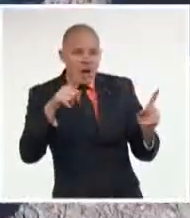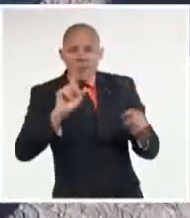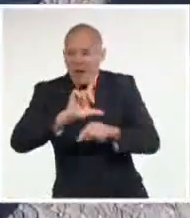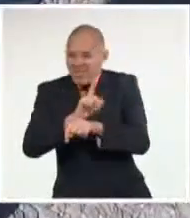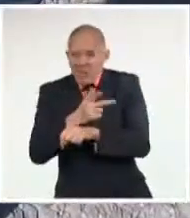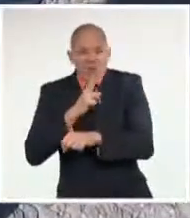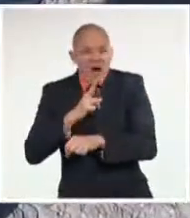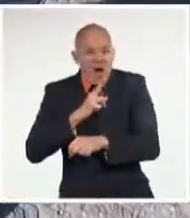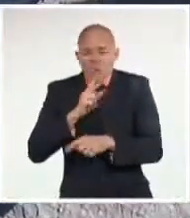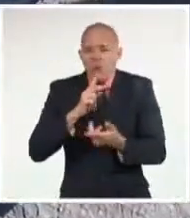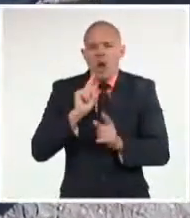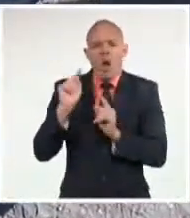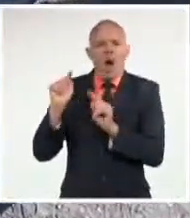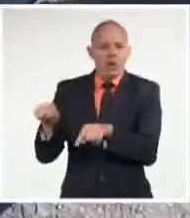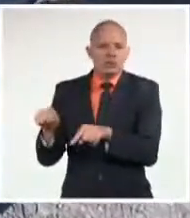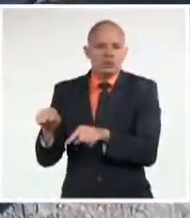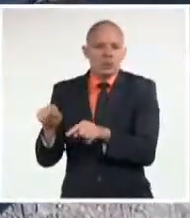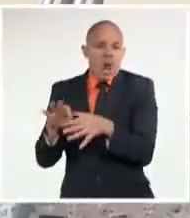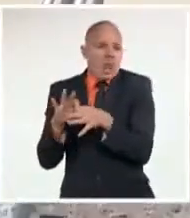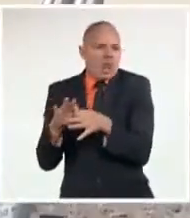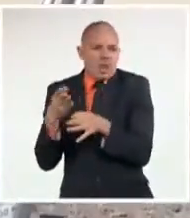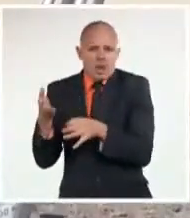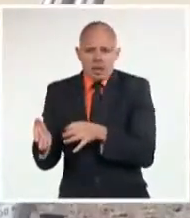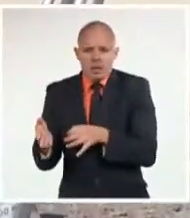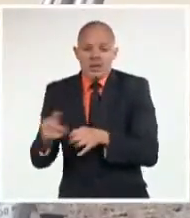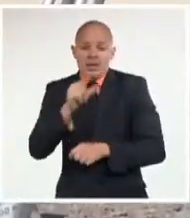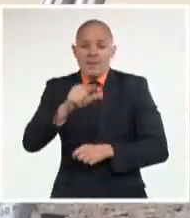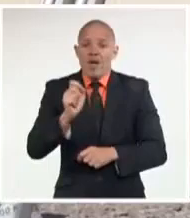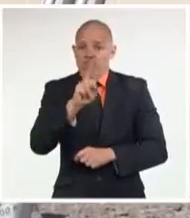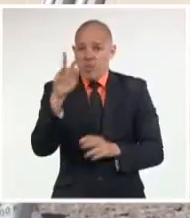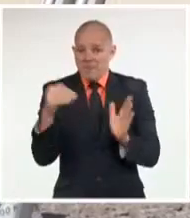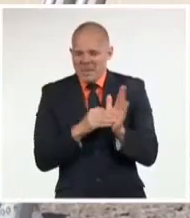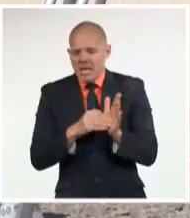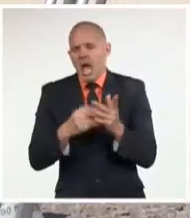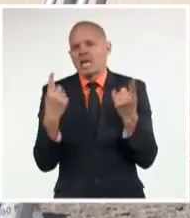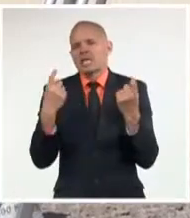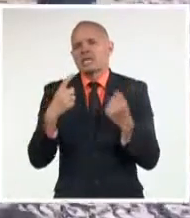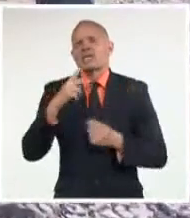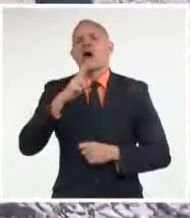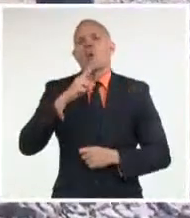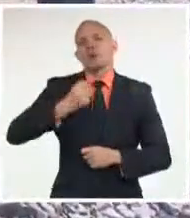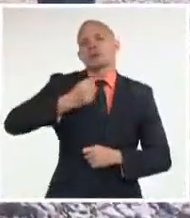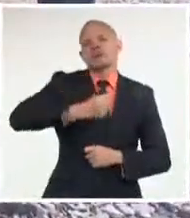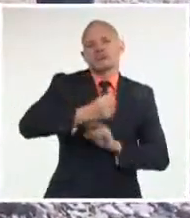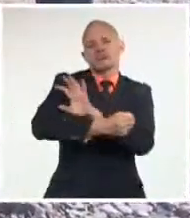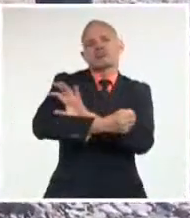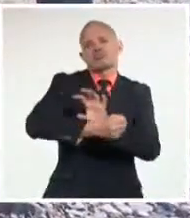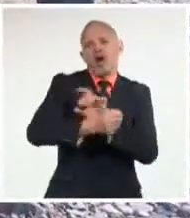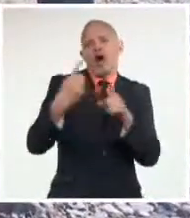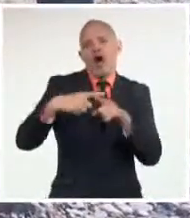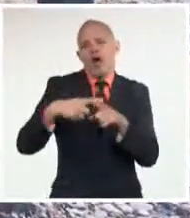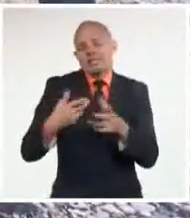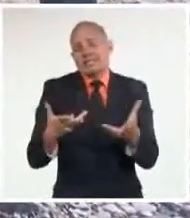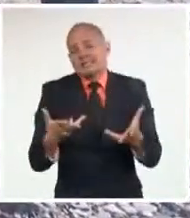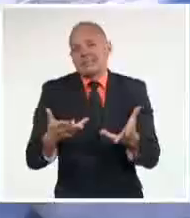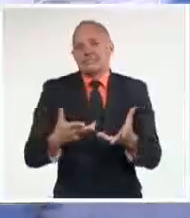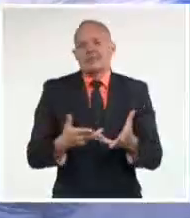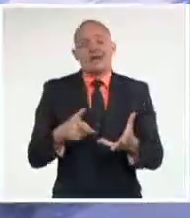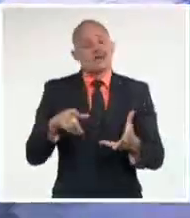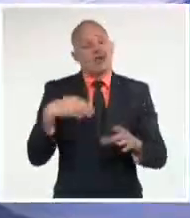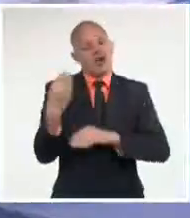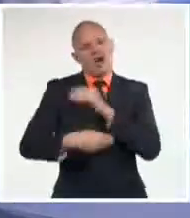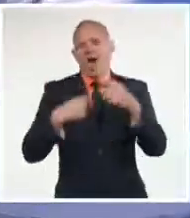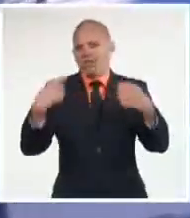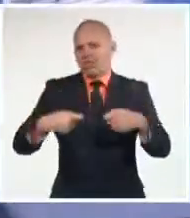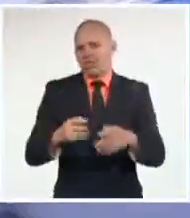2.000 personas dependen del sistema de pipas para acceder al líquido, transformar esa realidad es estratégico en el propósito de hacer más